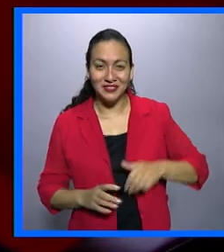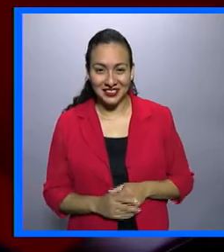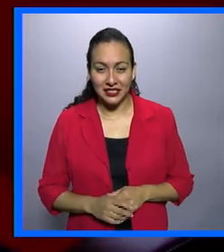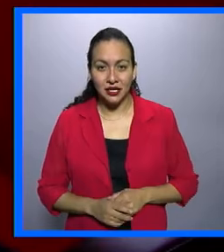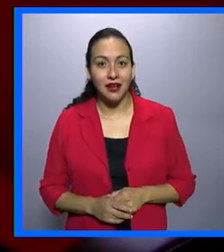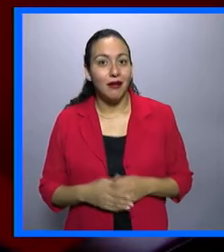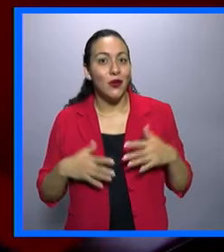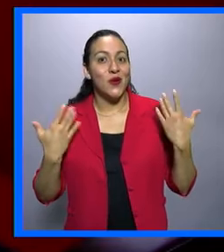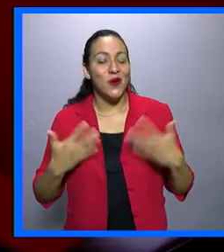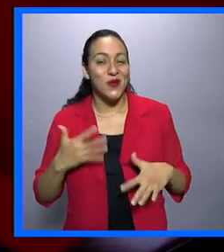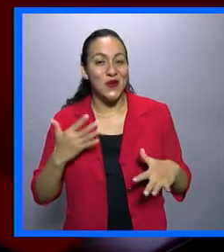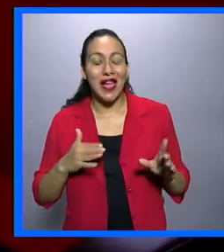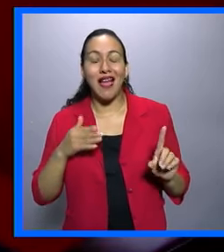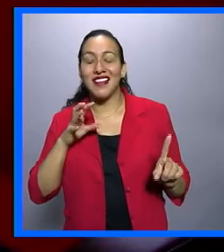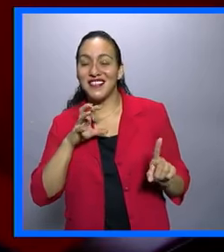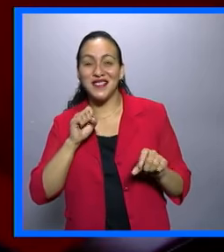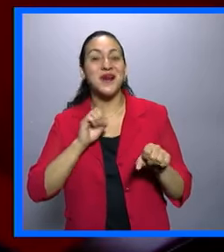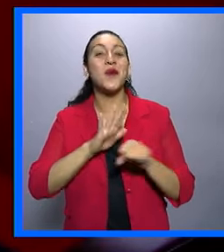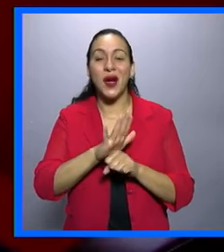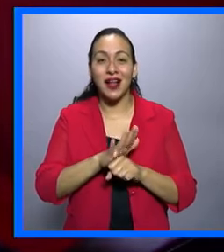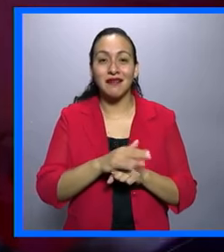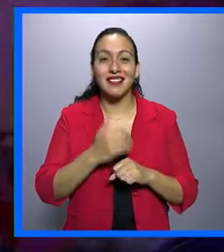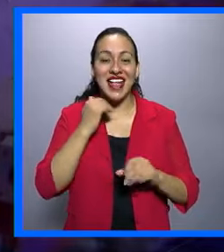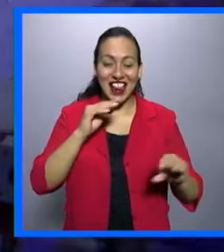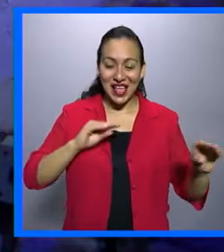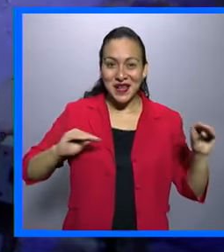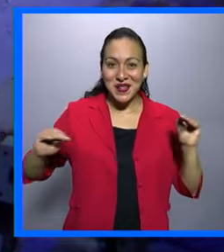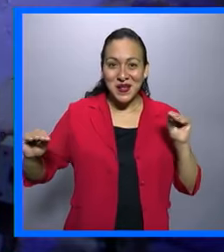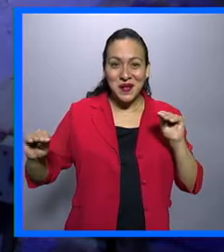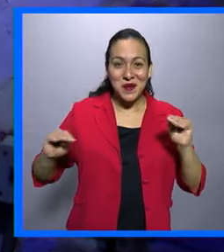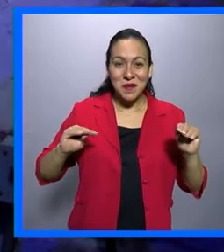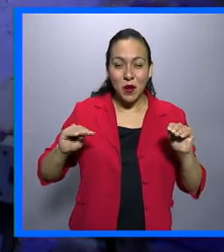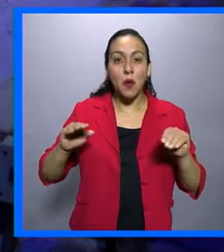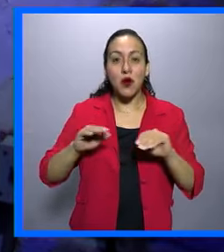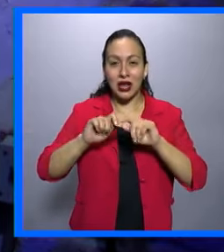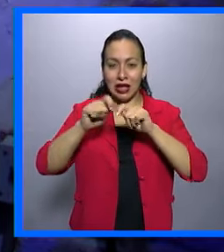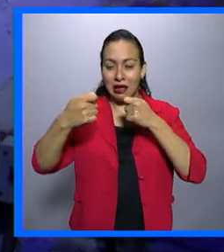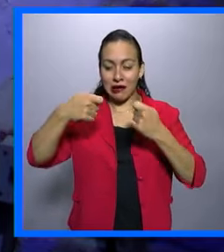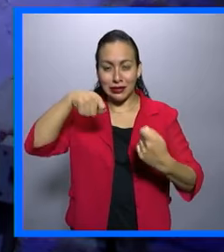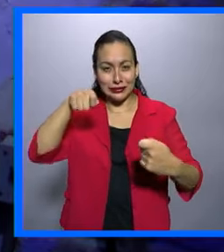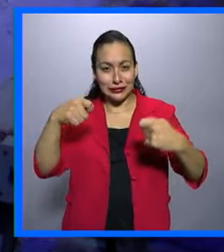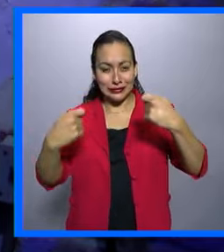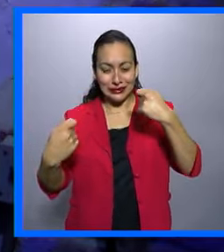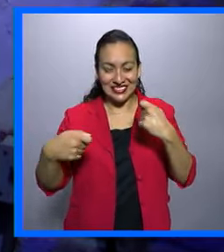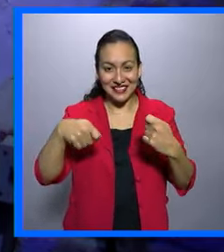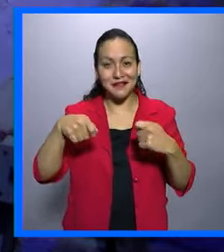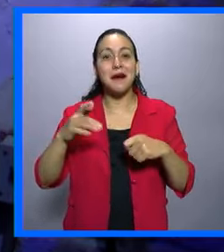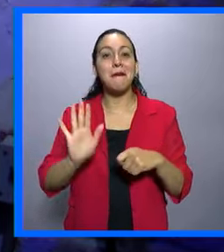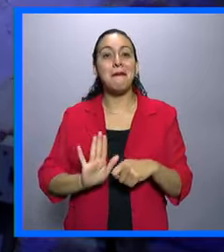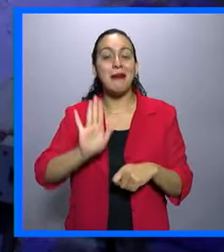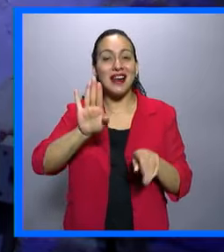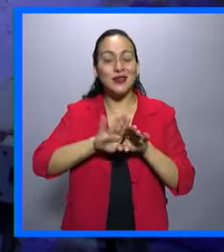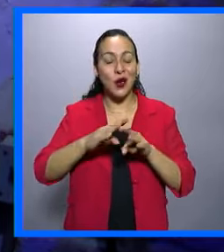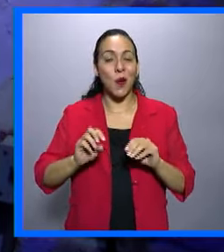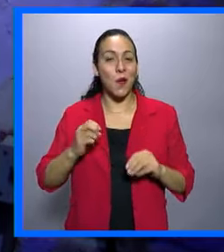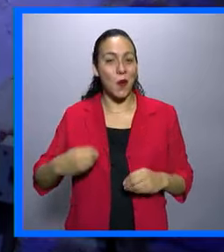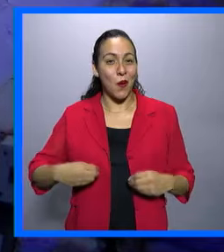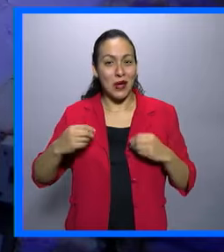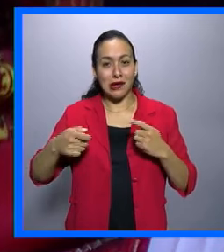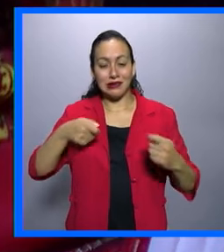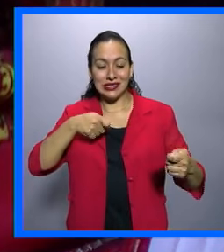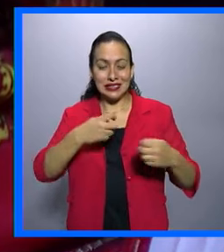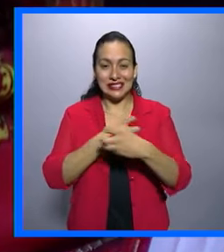reto, en esta ocasión, fue darle movimiento a la rigidez del cartón, dando una sensación de vivacidad a los